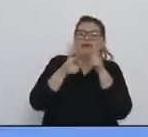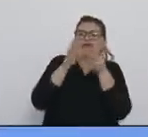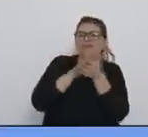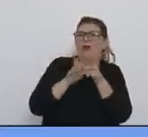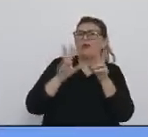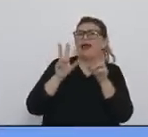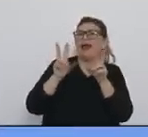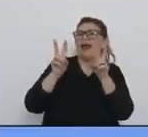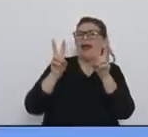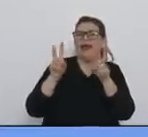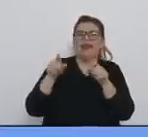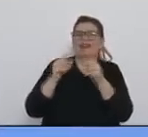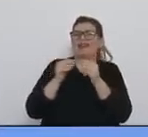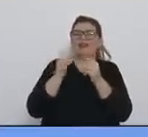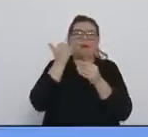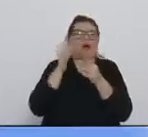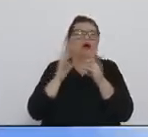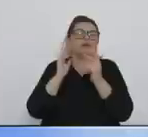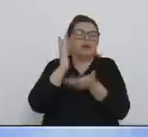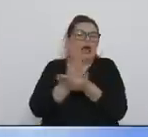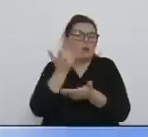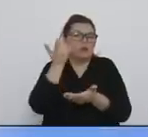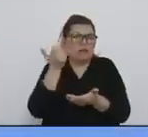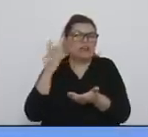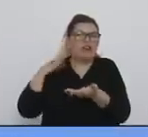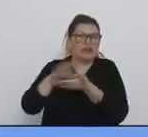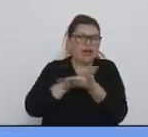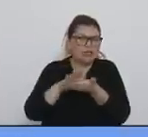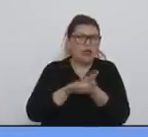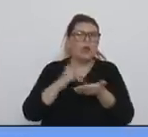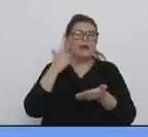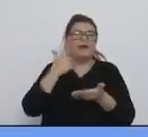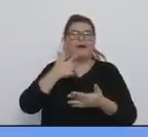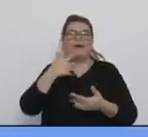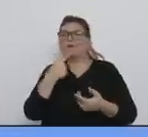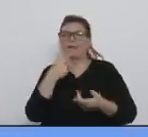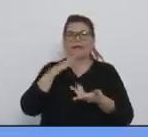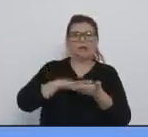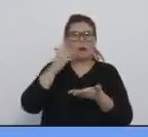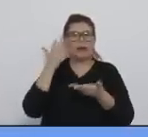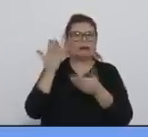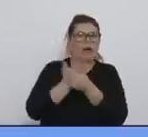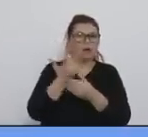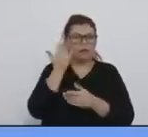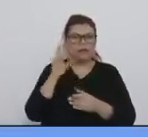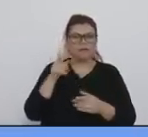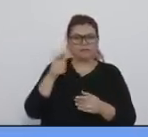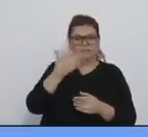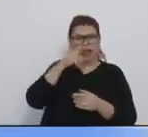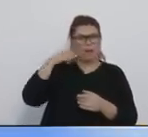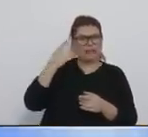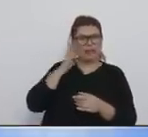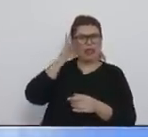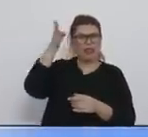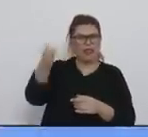fenecidas por lo tanto esta visita esta visita a jujuy está idea de arremeter